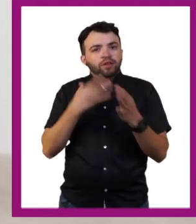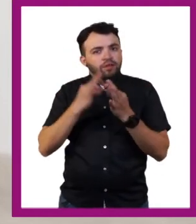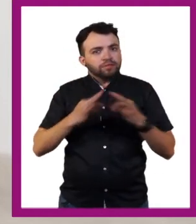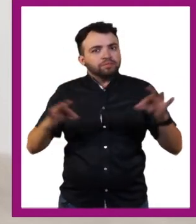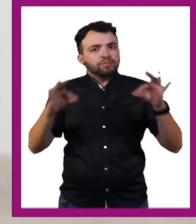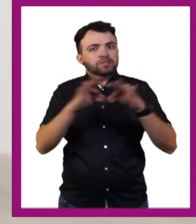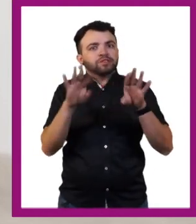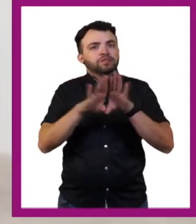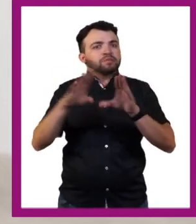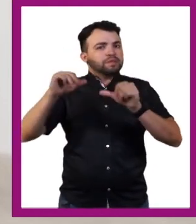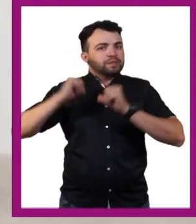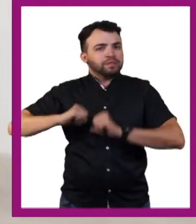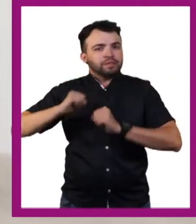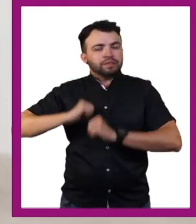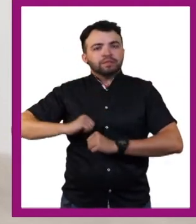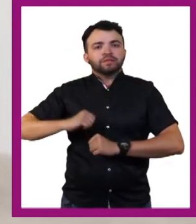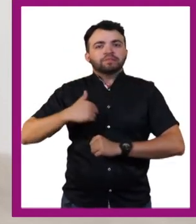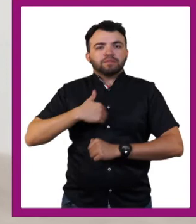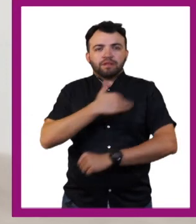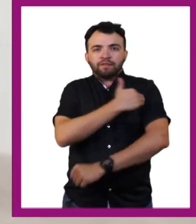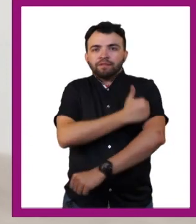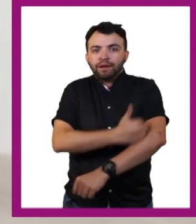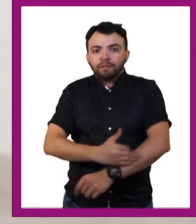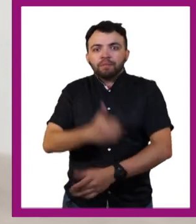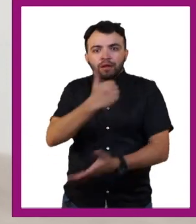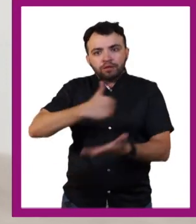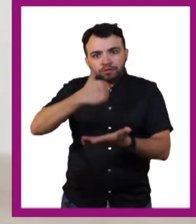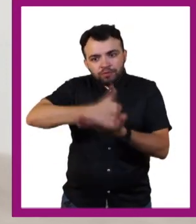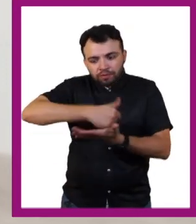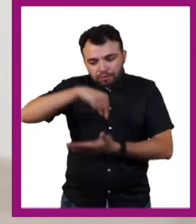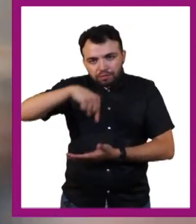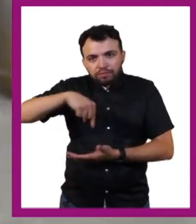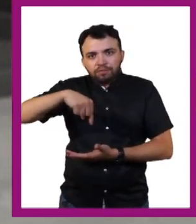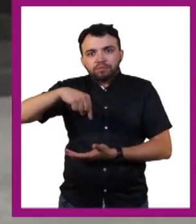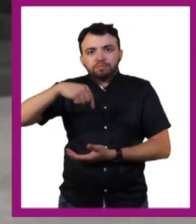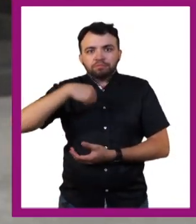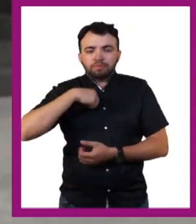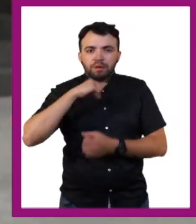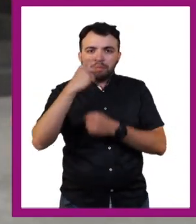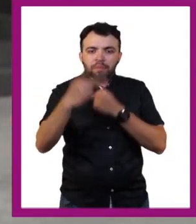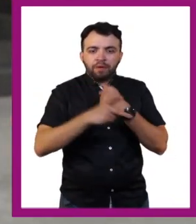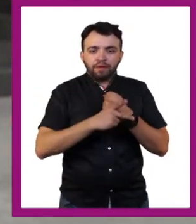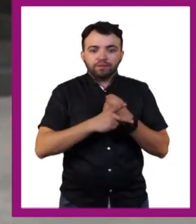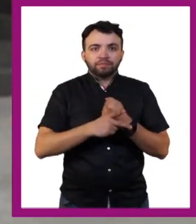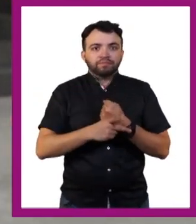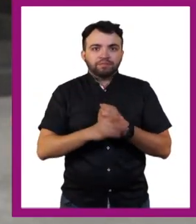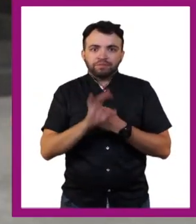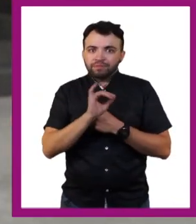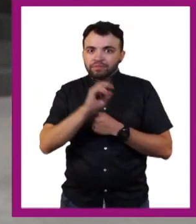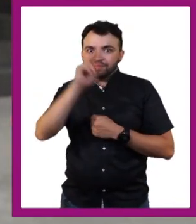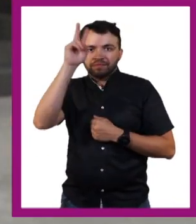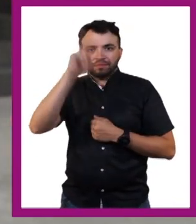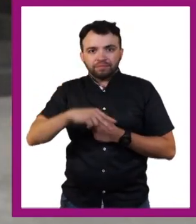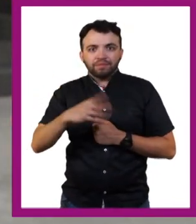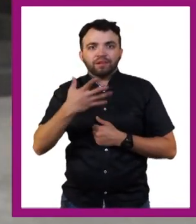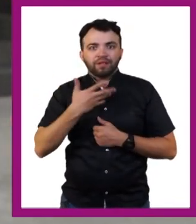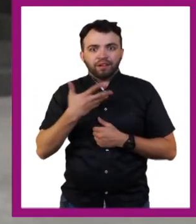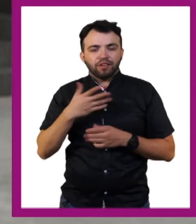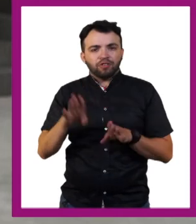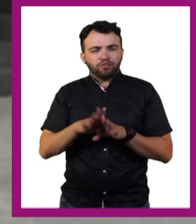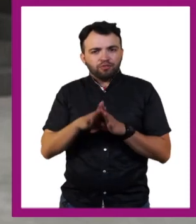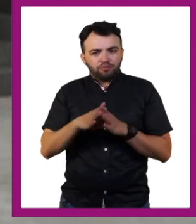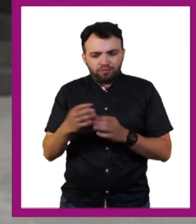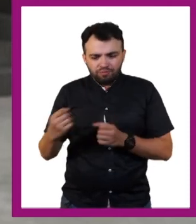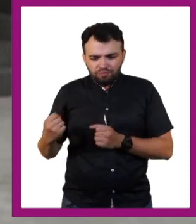importante del pasado, de mi familia, de mi ciudad y de mi país. Sí, exacto. Tenemos a la mano una